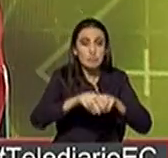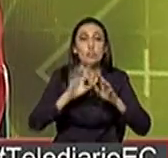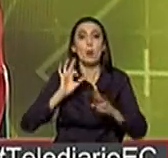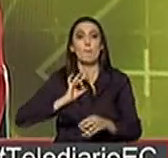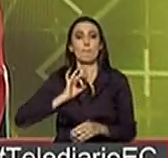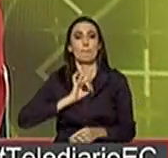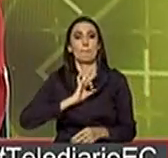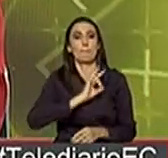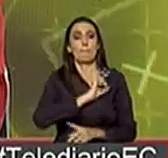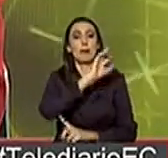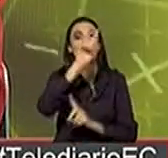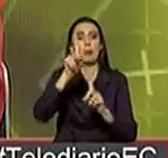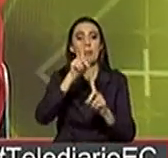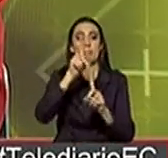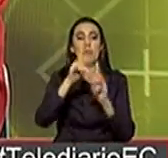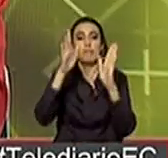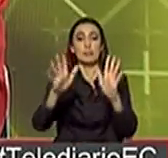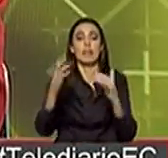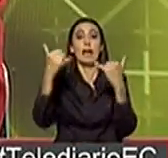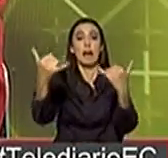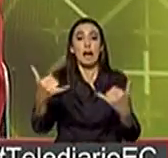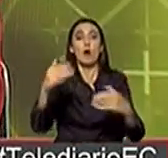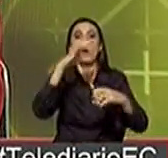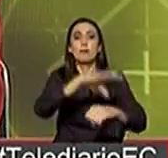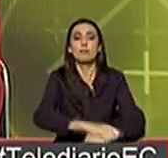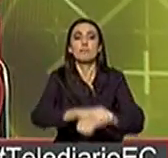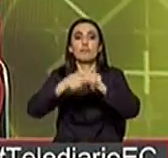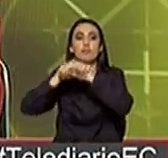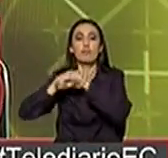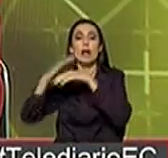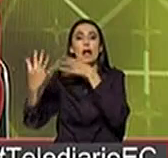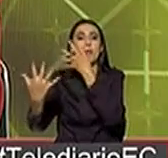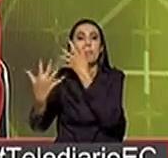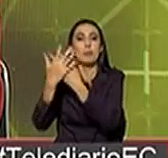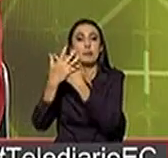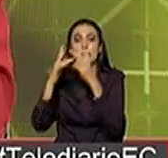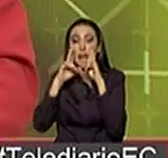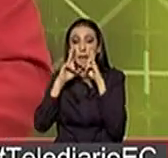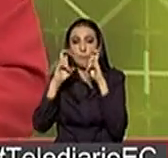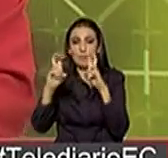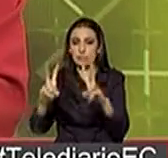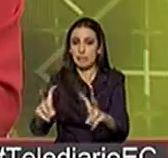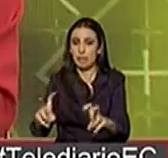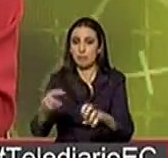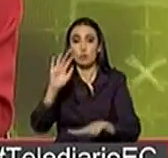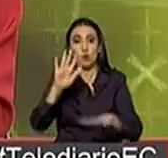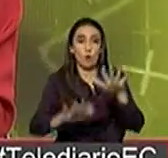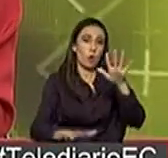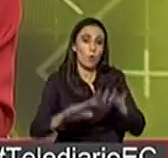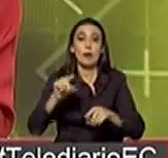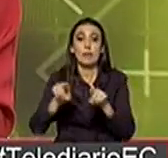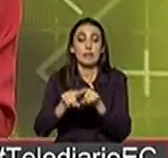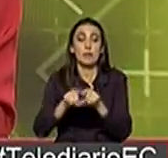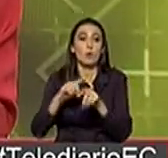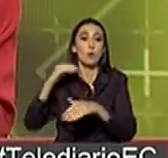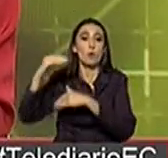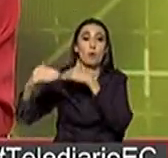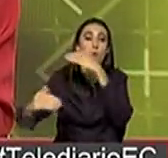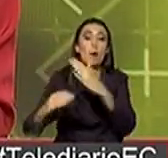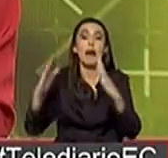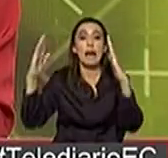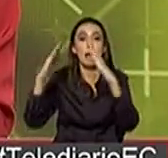quien actualmente se encuentra detenida con dos personas más con fines investigativos similar procedimientos se cumplió en la